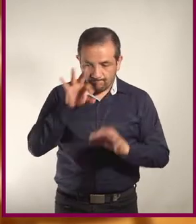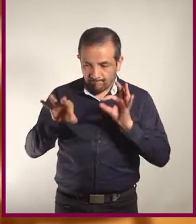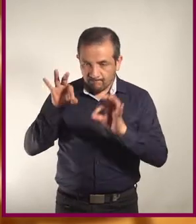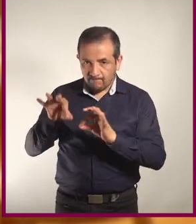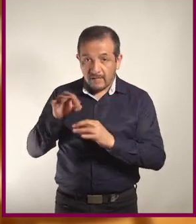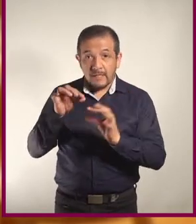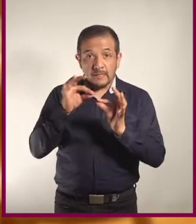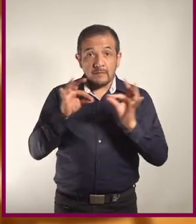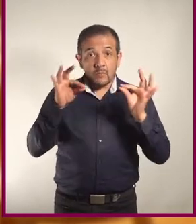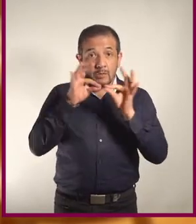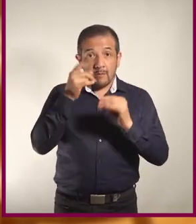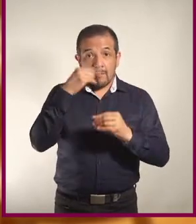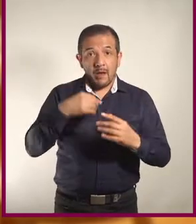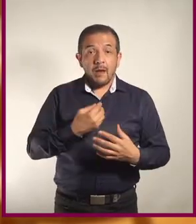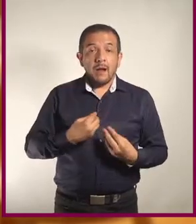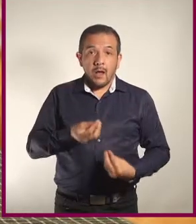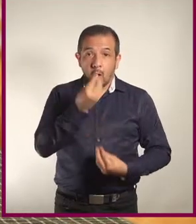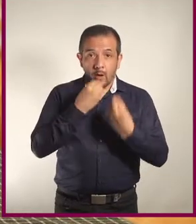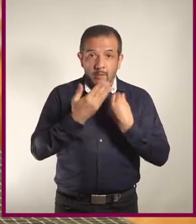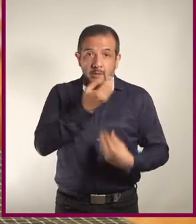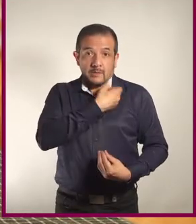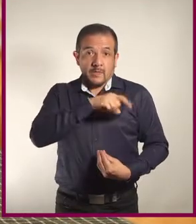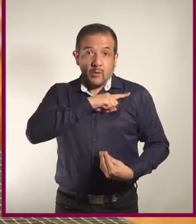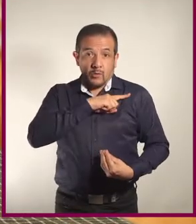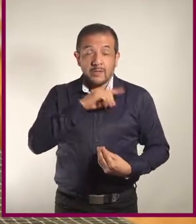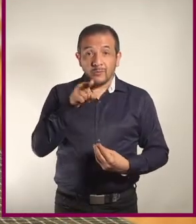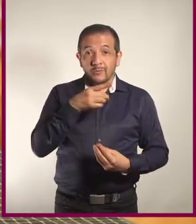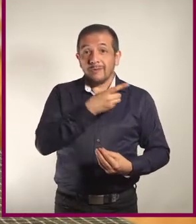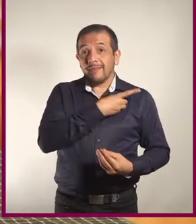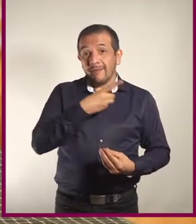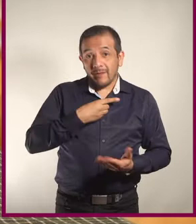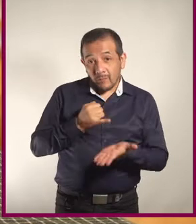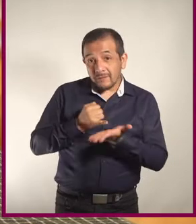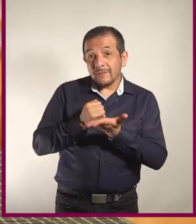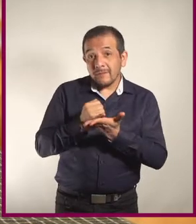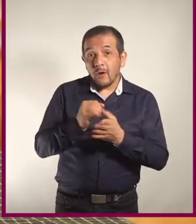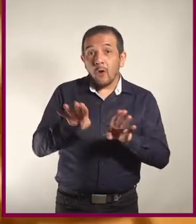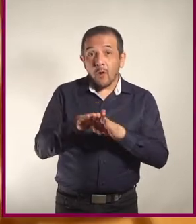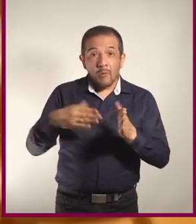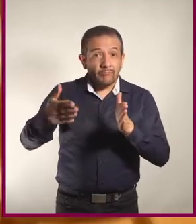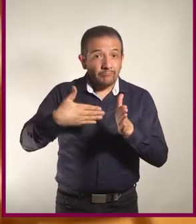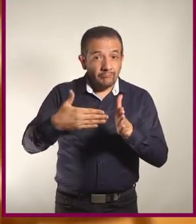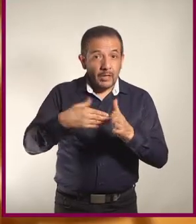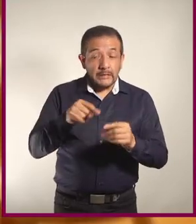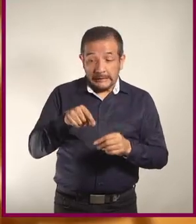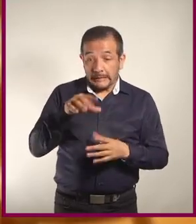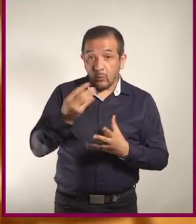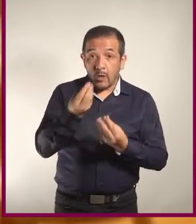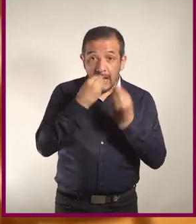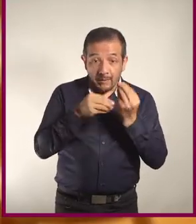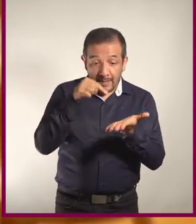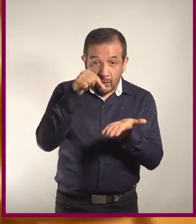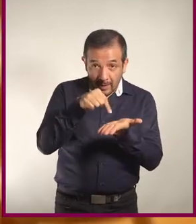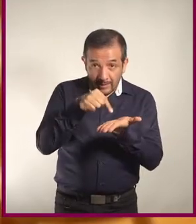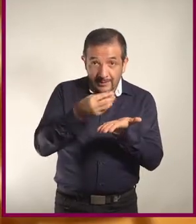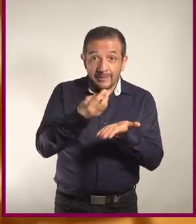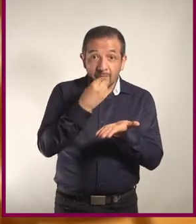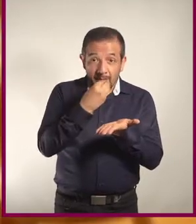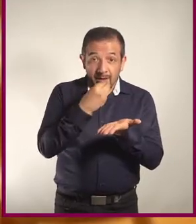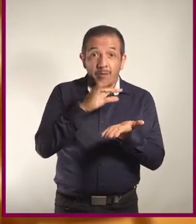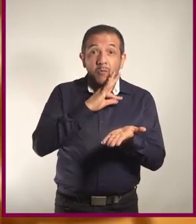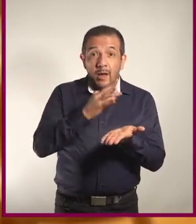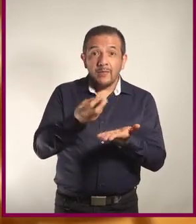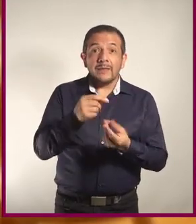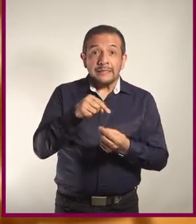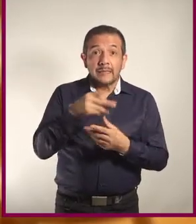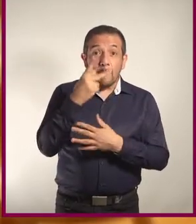es apenas el inicio de una dieta sana. Faltan las decisiones que tomaremos para su preparación. Aunque un alimento tenga mucha proteína,